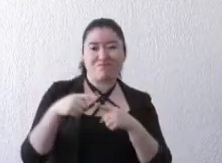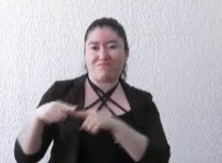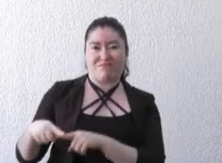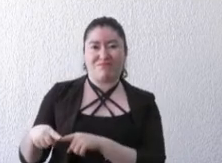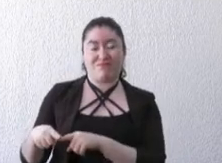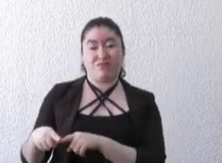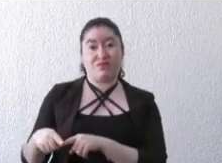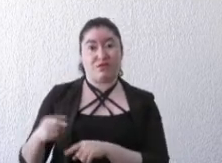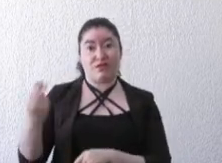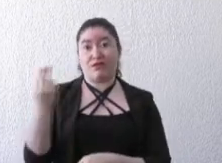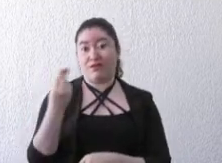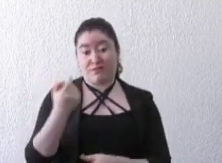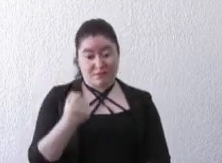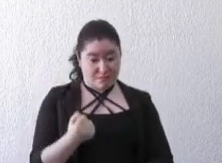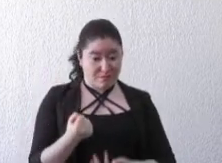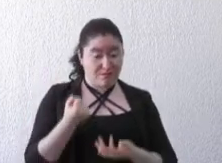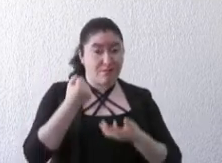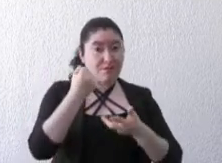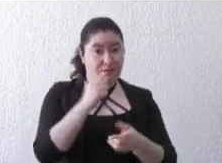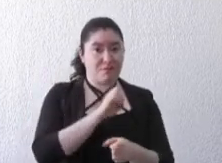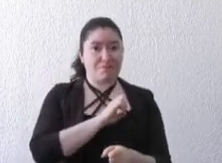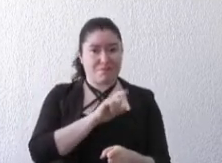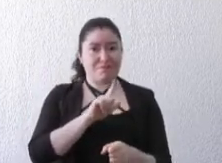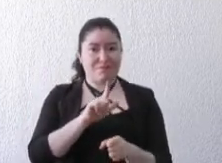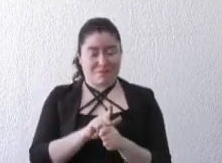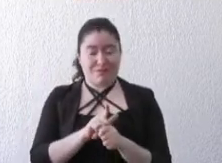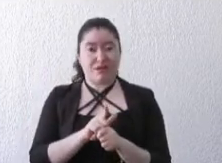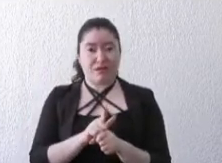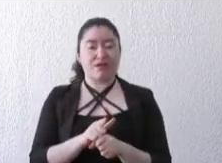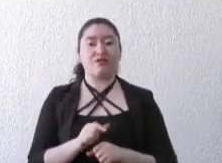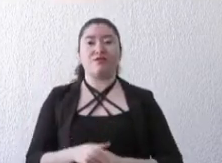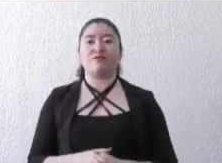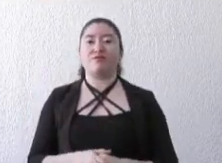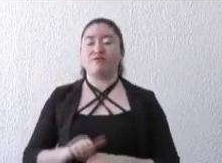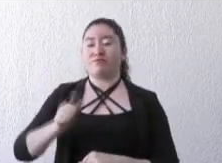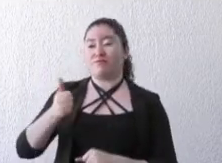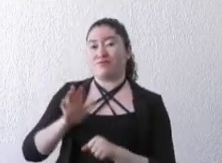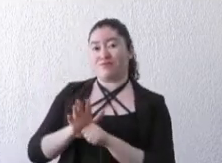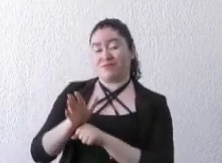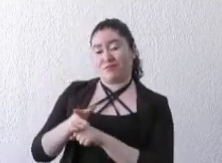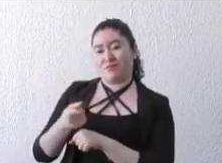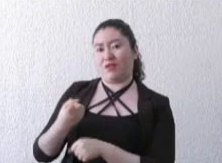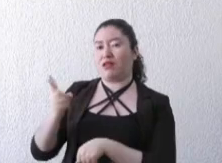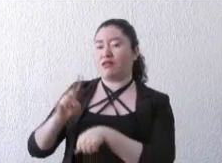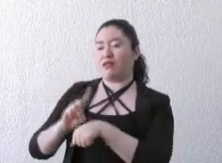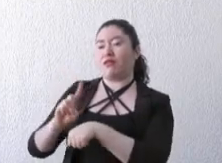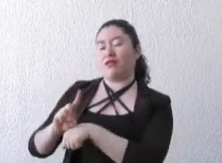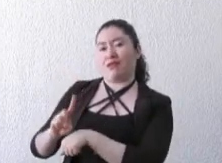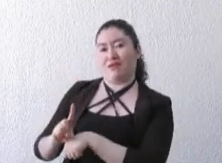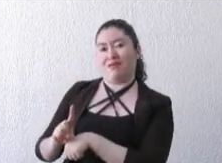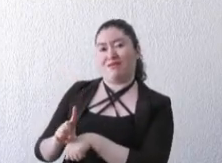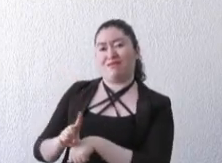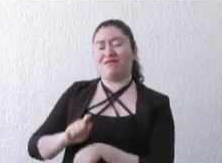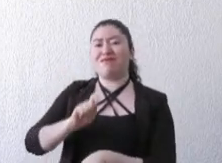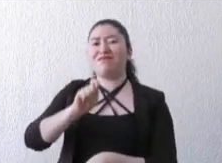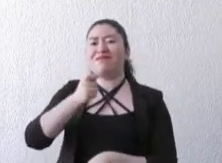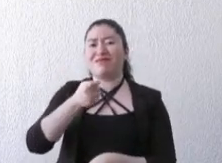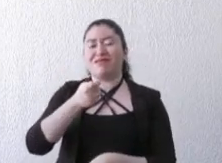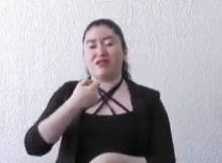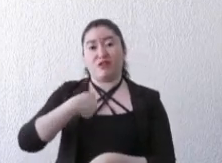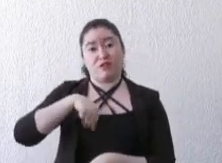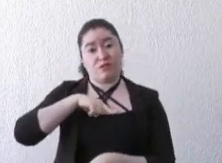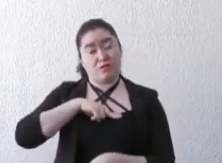los equipamientos para las cuestiones acústicas, y otra es el día a día. Y el día a día estaremos en